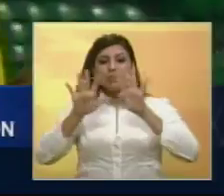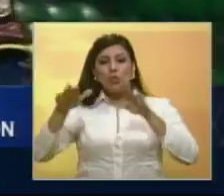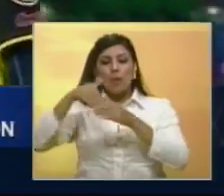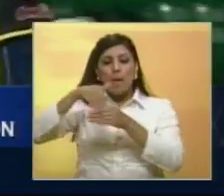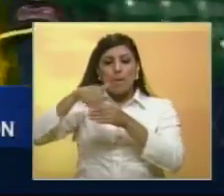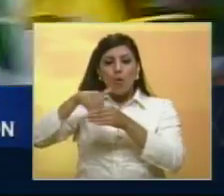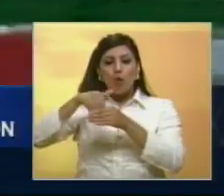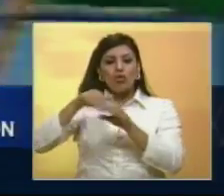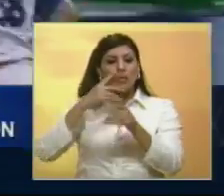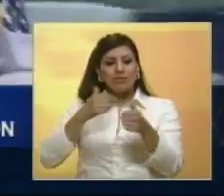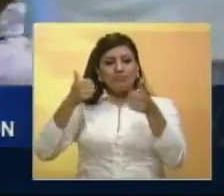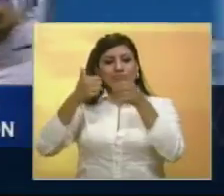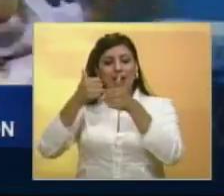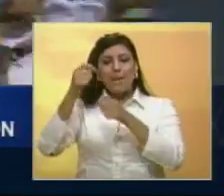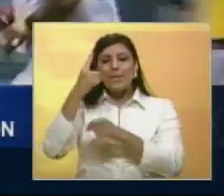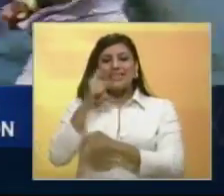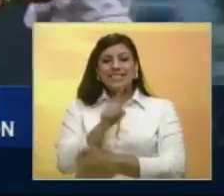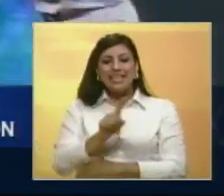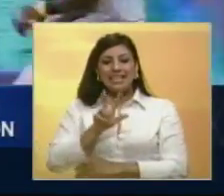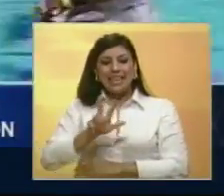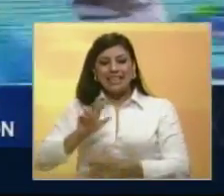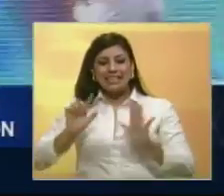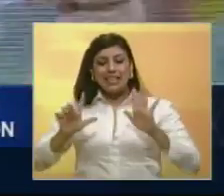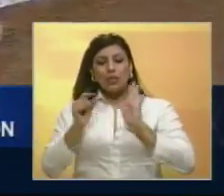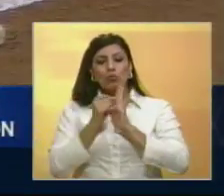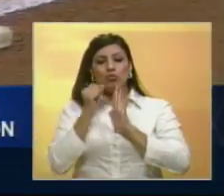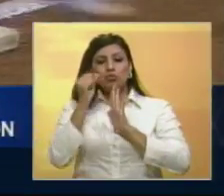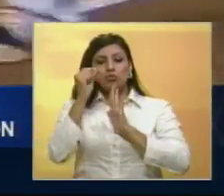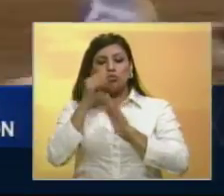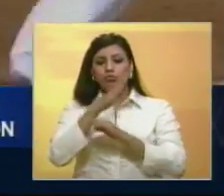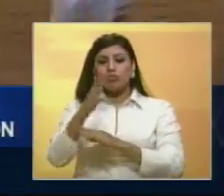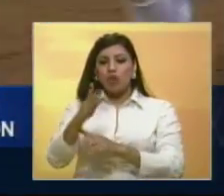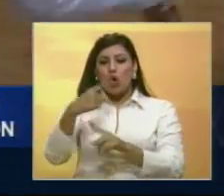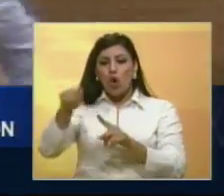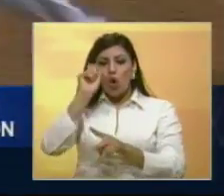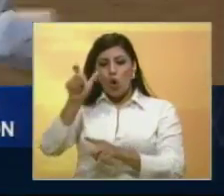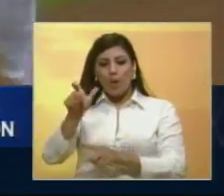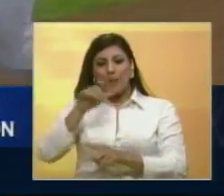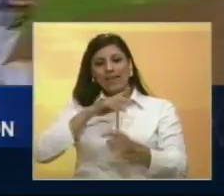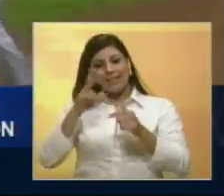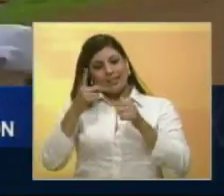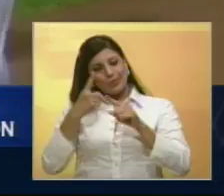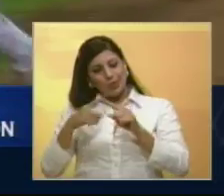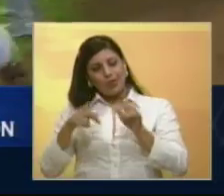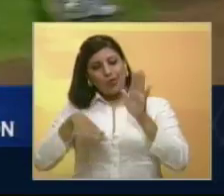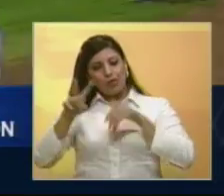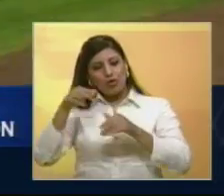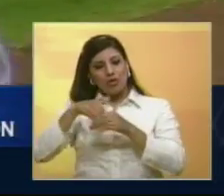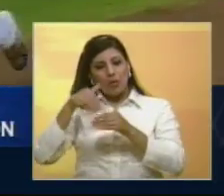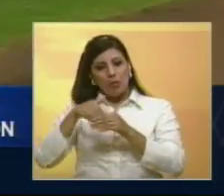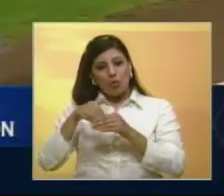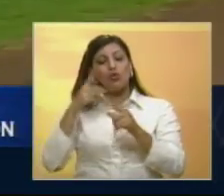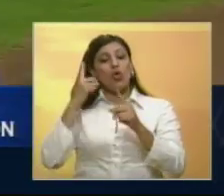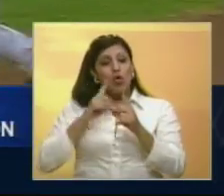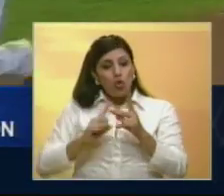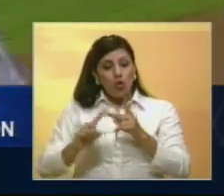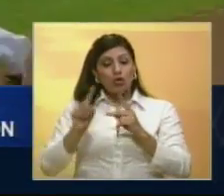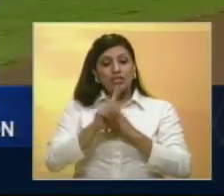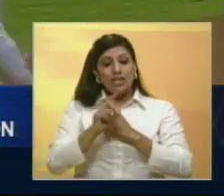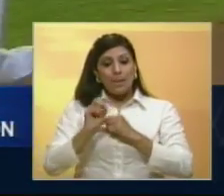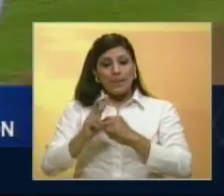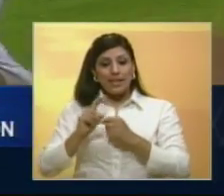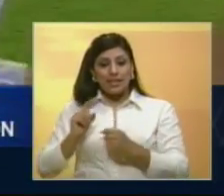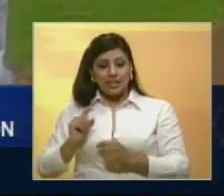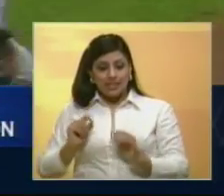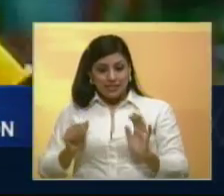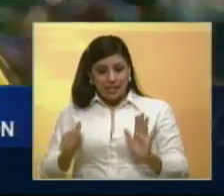primer lugar para terminar con 137 puntos, superando a Félix Pérez, quien terminó con 12 votos en el primer lugar y 126